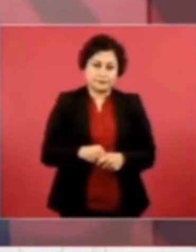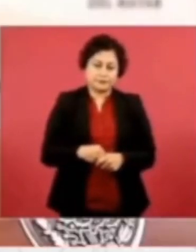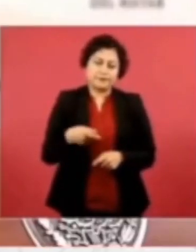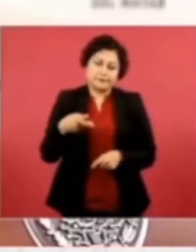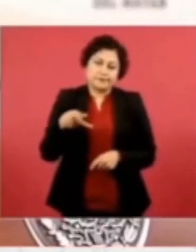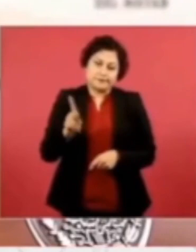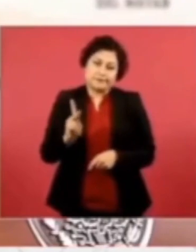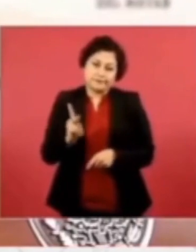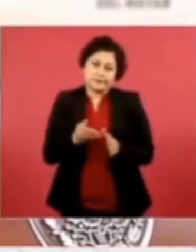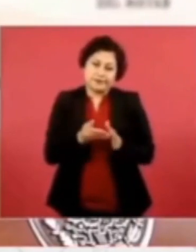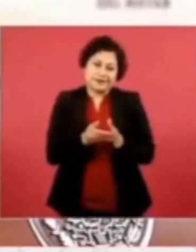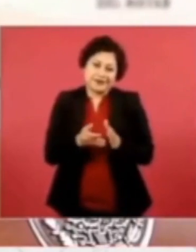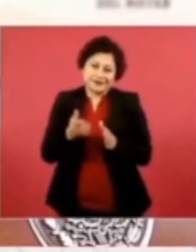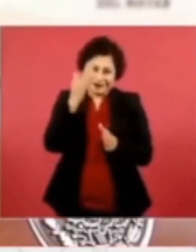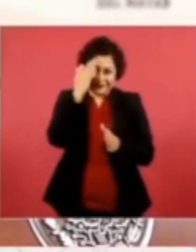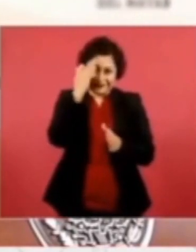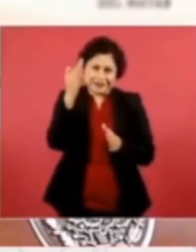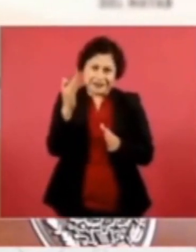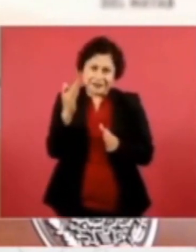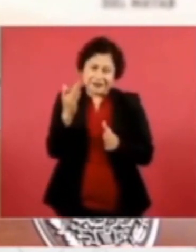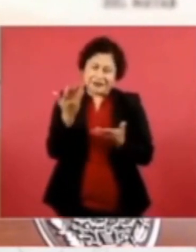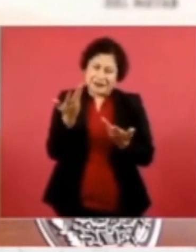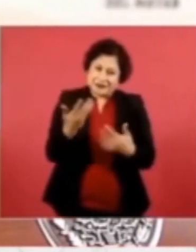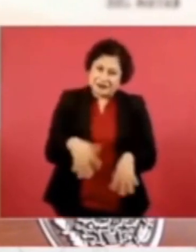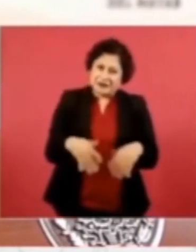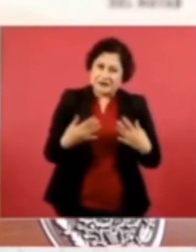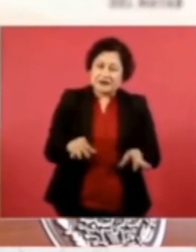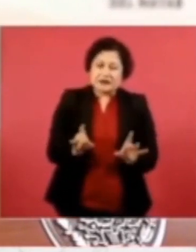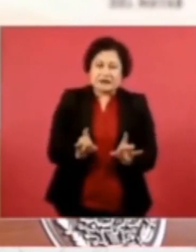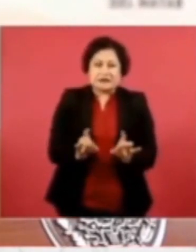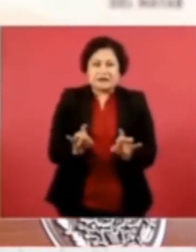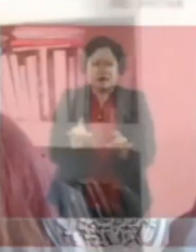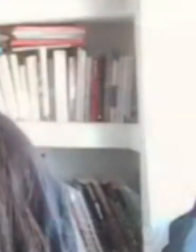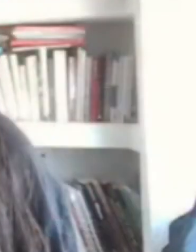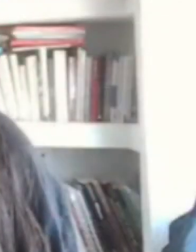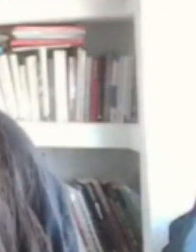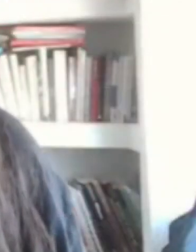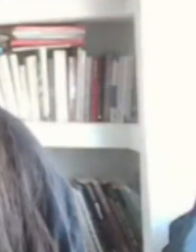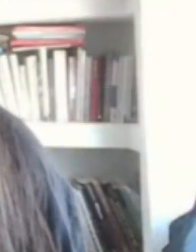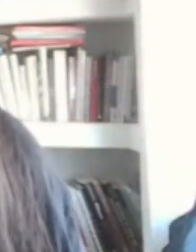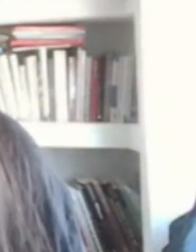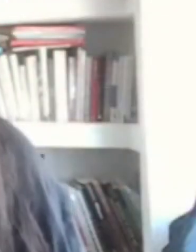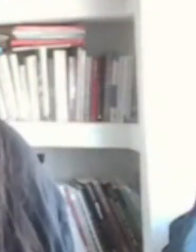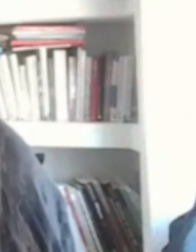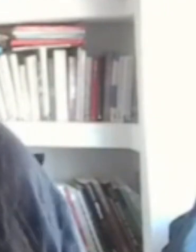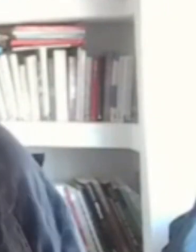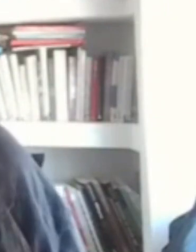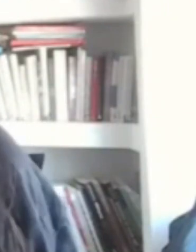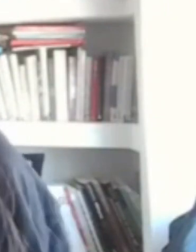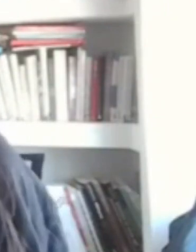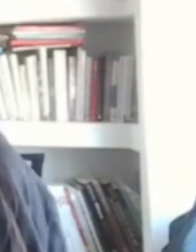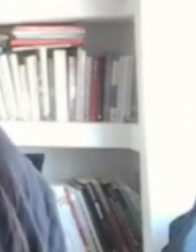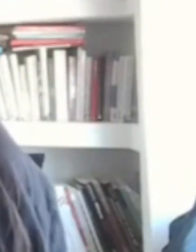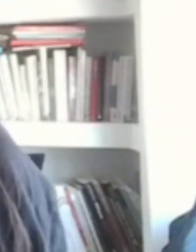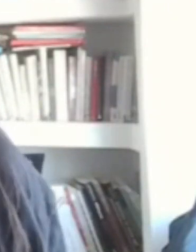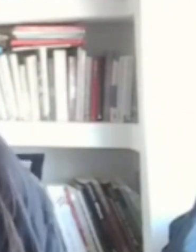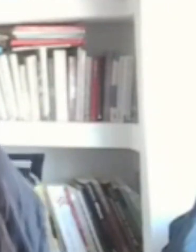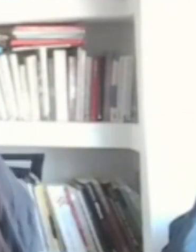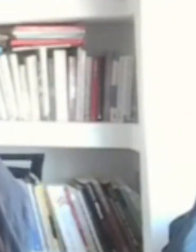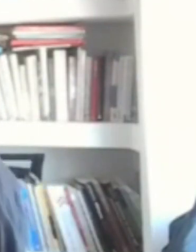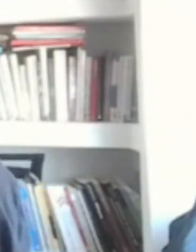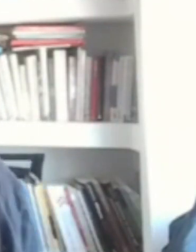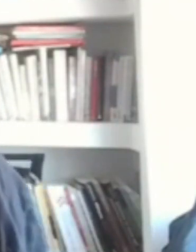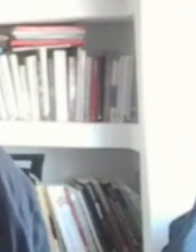resistencia, ¿no? Pues ahí está, escuchamos estas palabras. palabras del presidente López Obrador esta